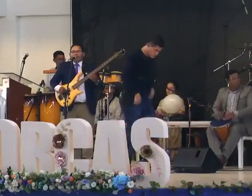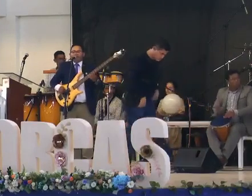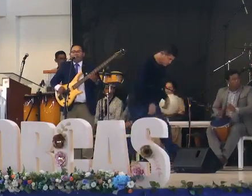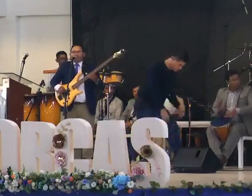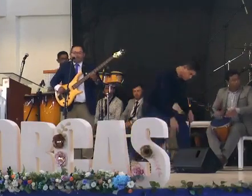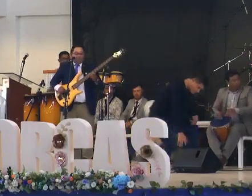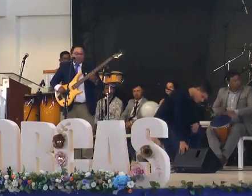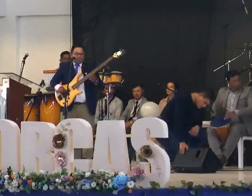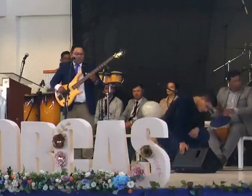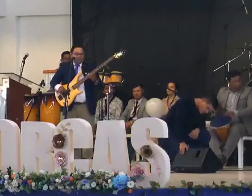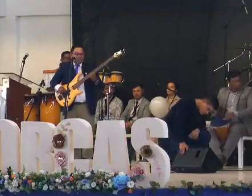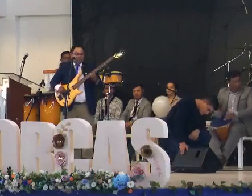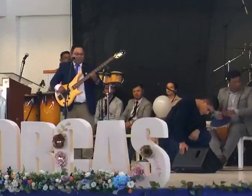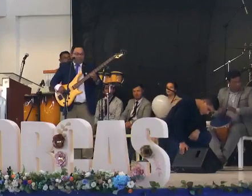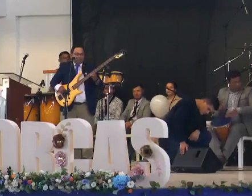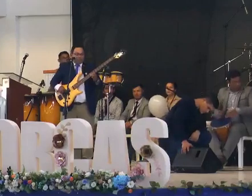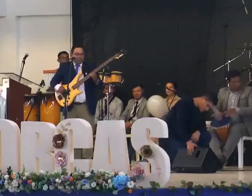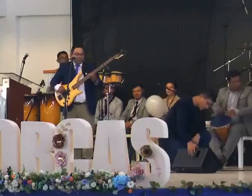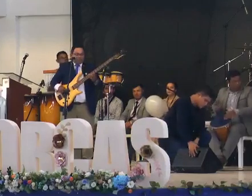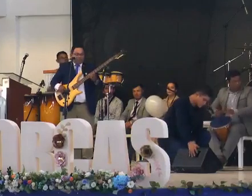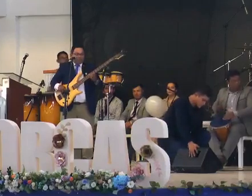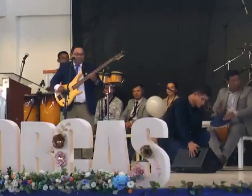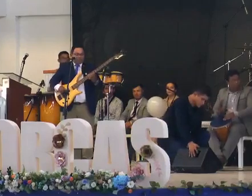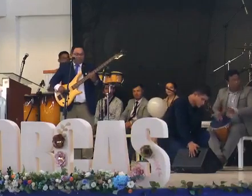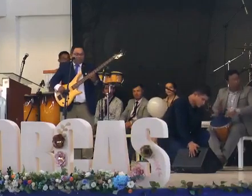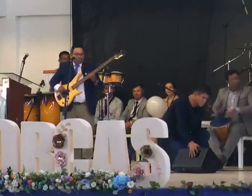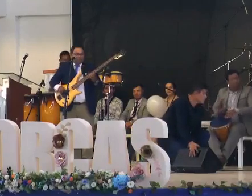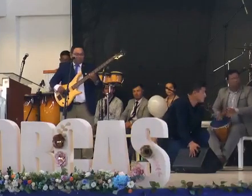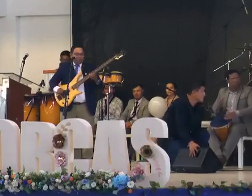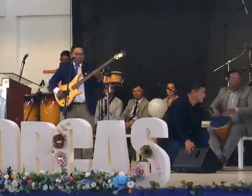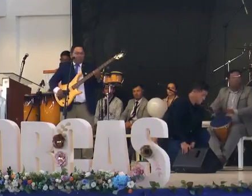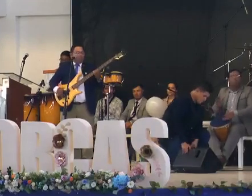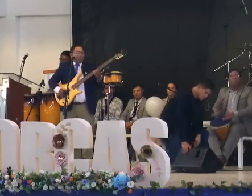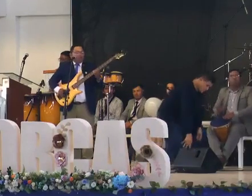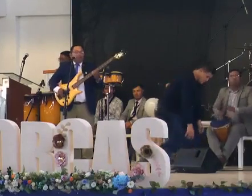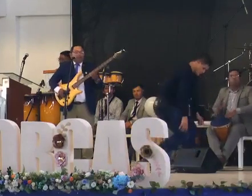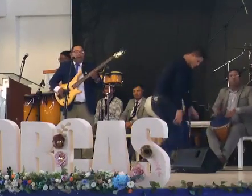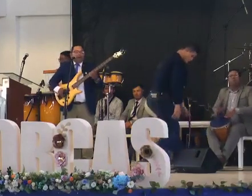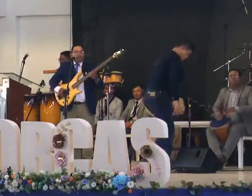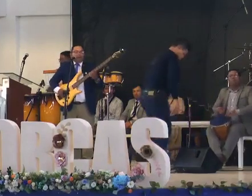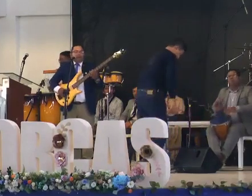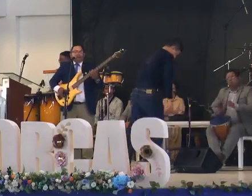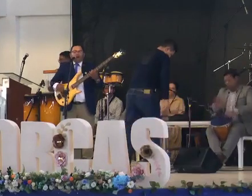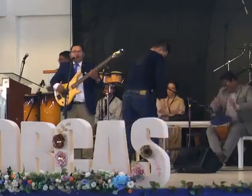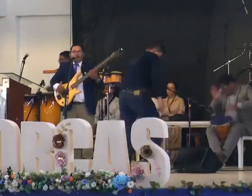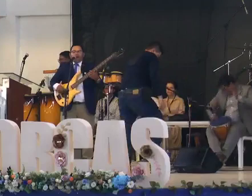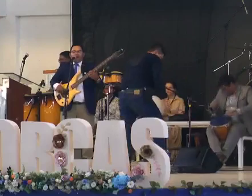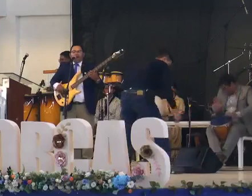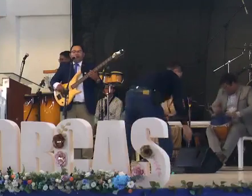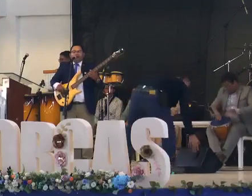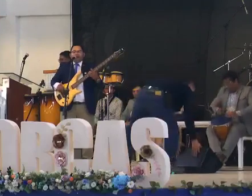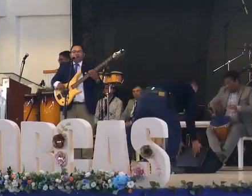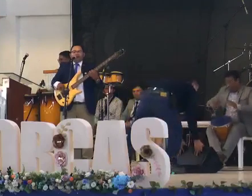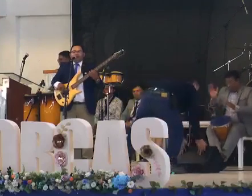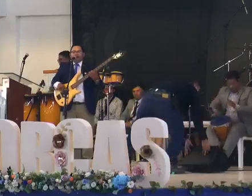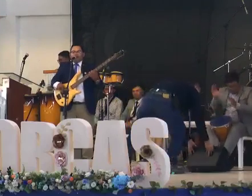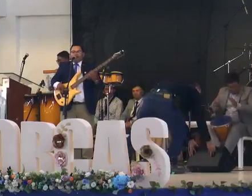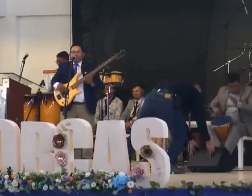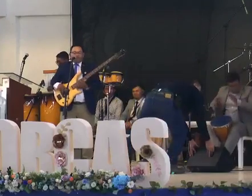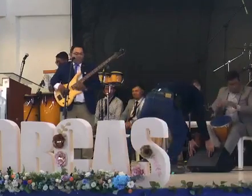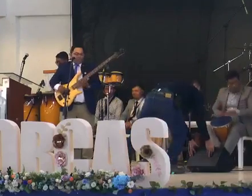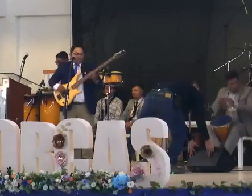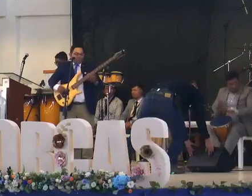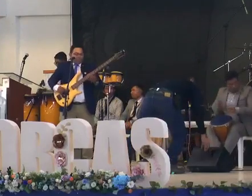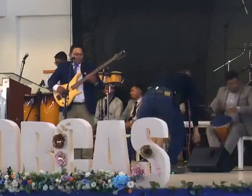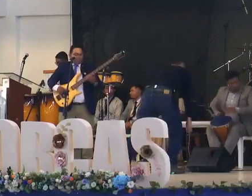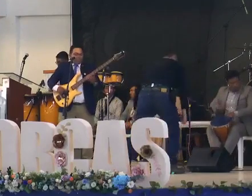vicio. Hago lo que agrada a Cristo y es mejor para mi alma. Gloria al Señor. Ahora